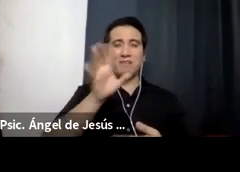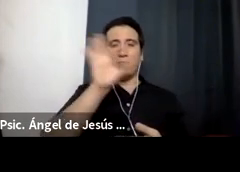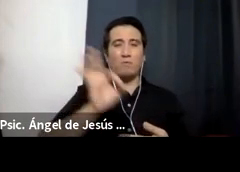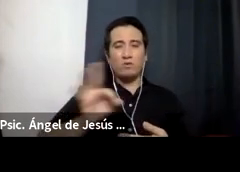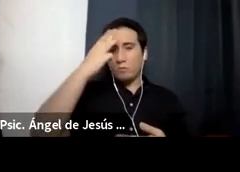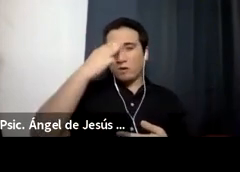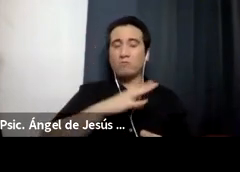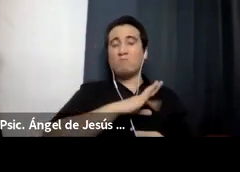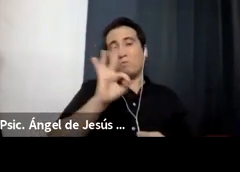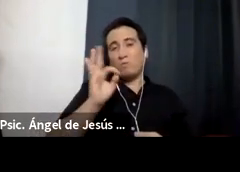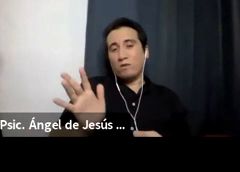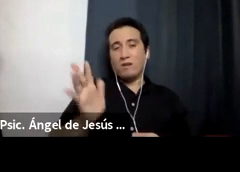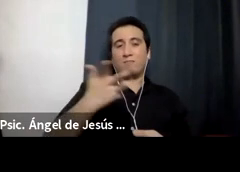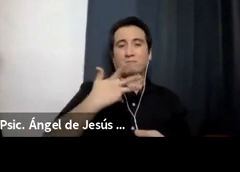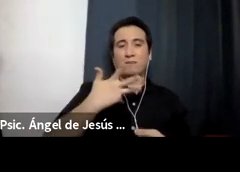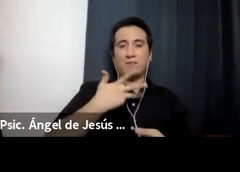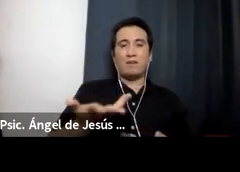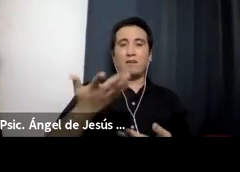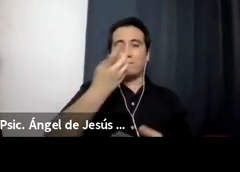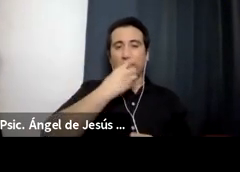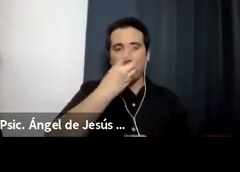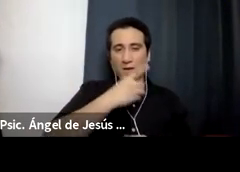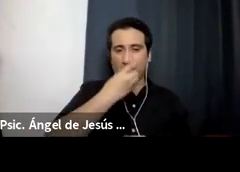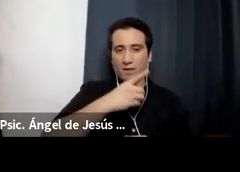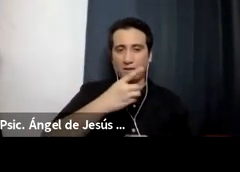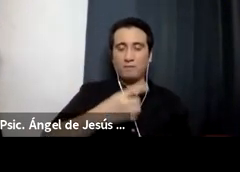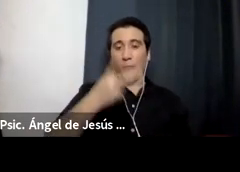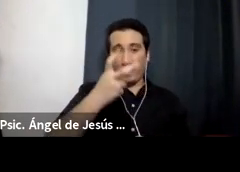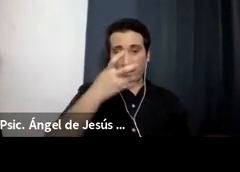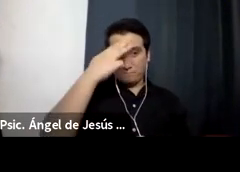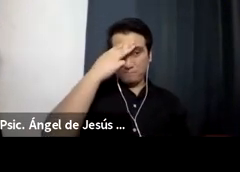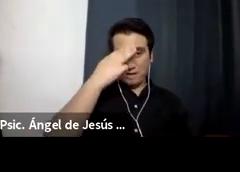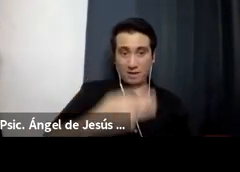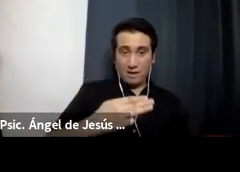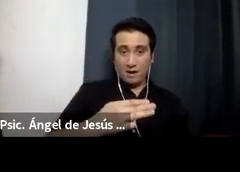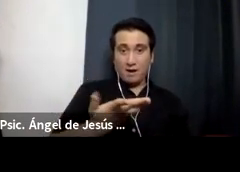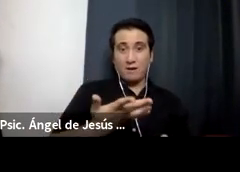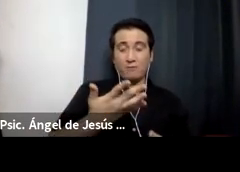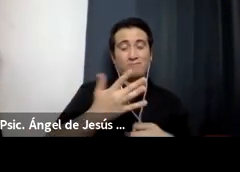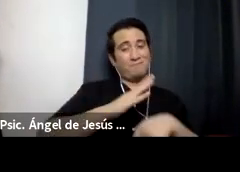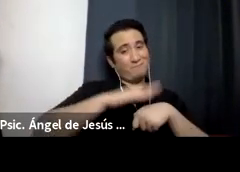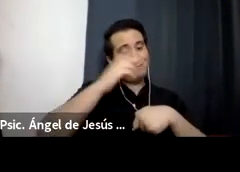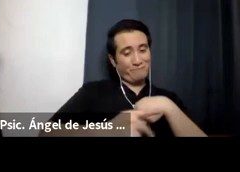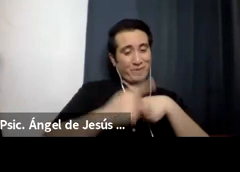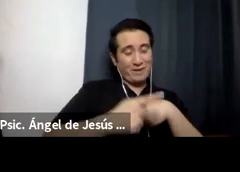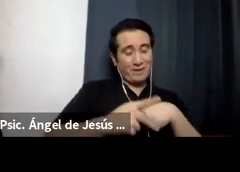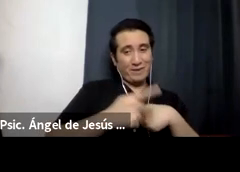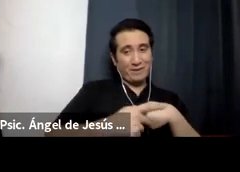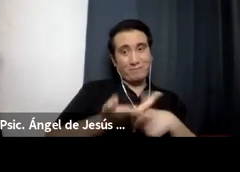pudieran estar teniendo diabetes y por lo tanto, estos mexicanos están en más riesgo de